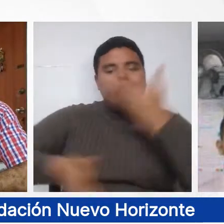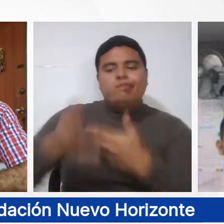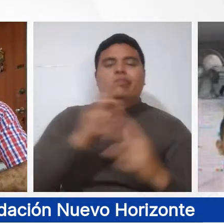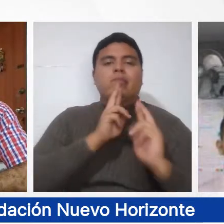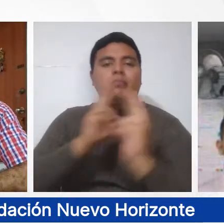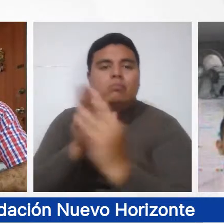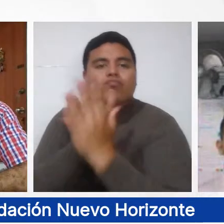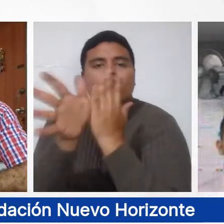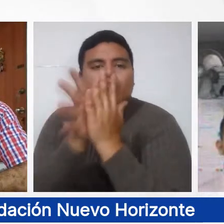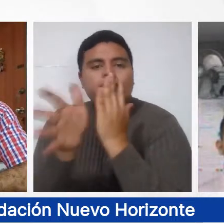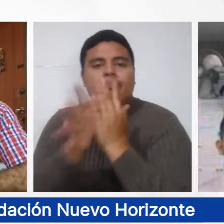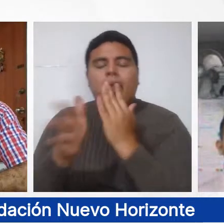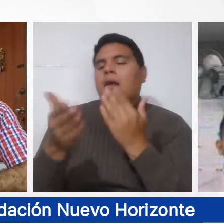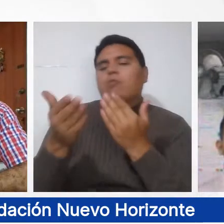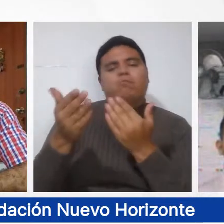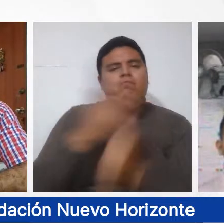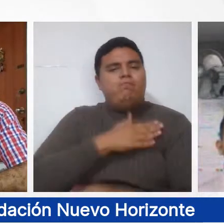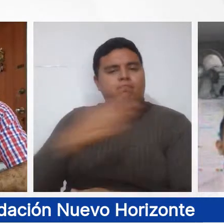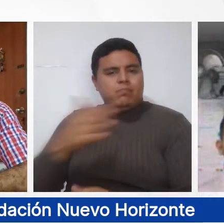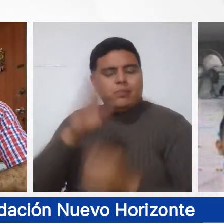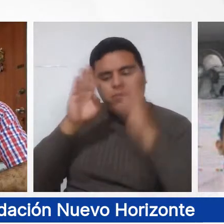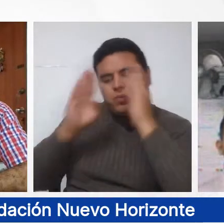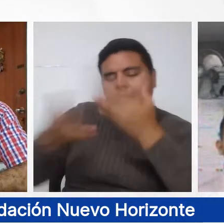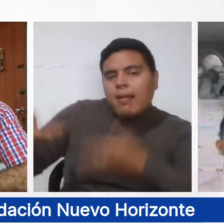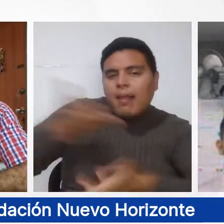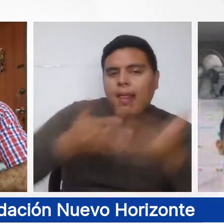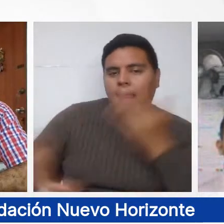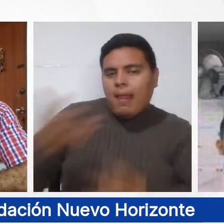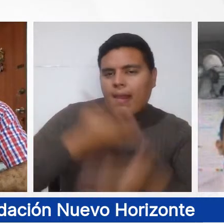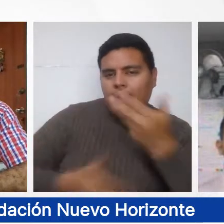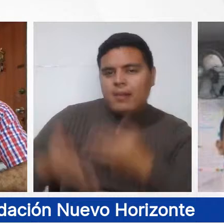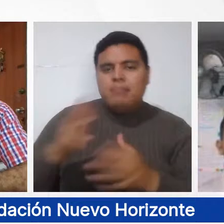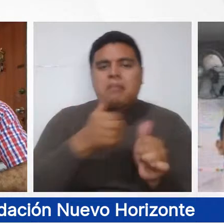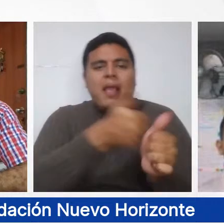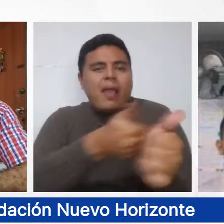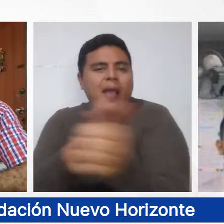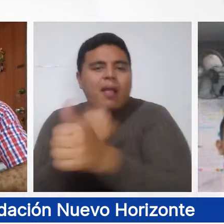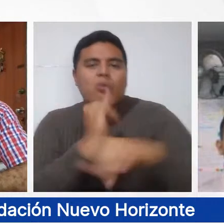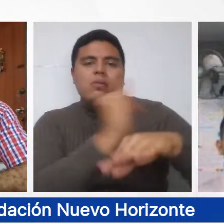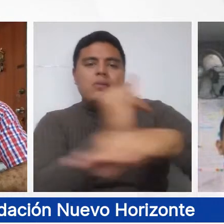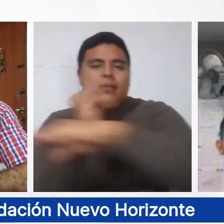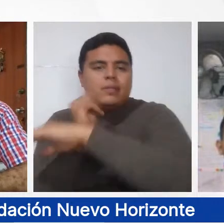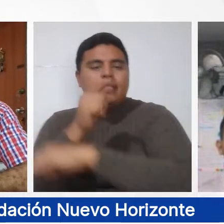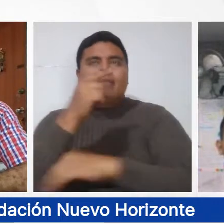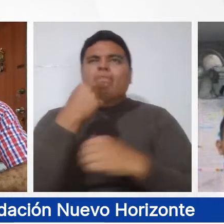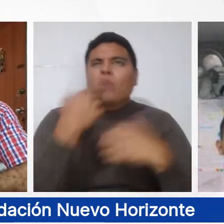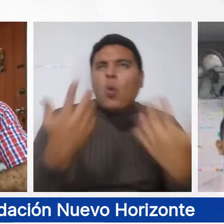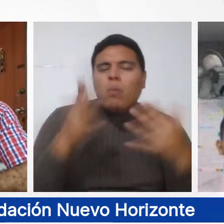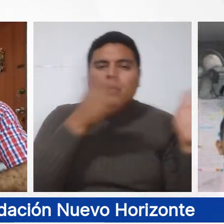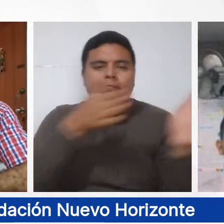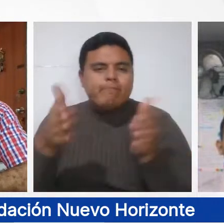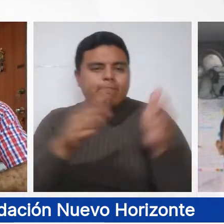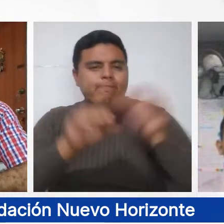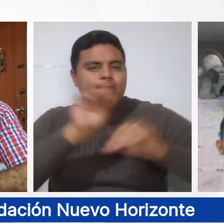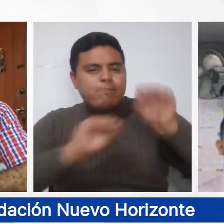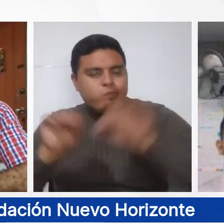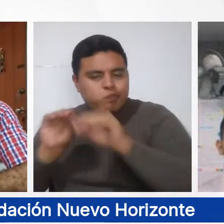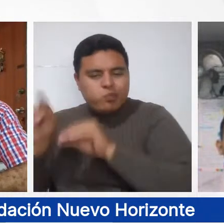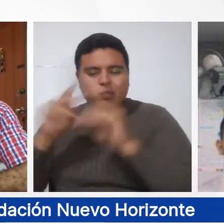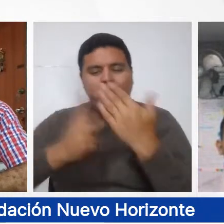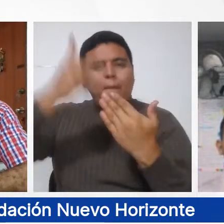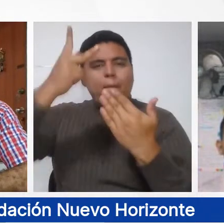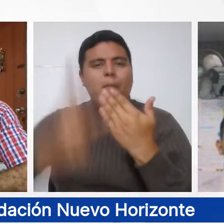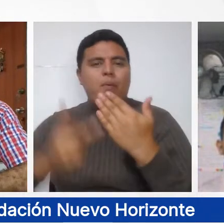nuestra experiencia con las otras instituciones, para que cada una de ellas pueda ir estructurando, si no lo han hecho, puedan ir estructurando en su